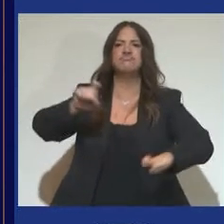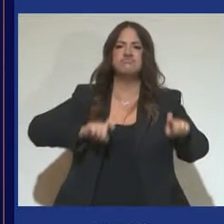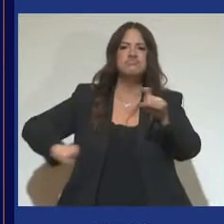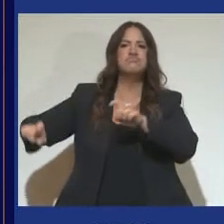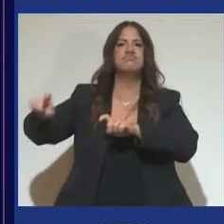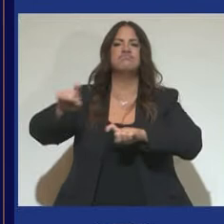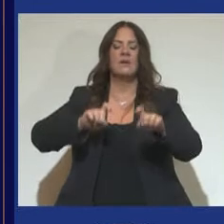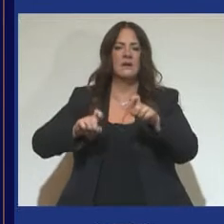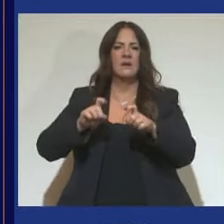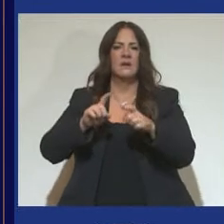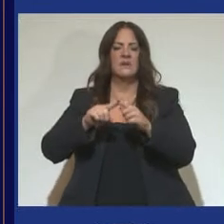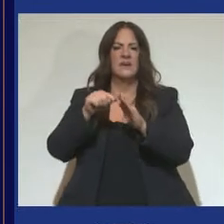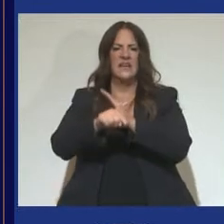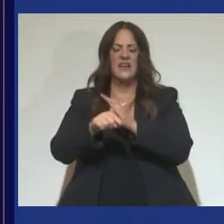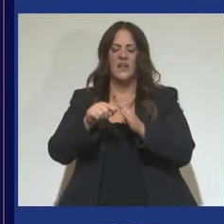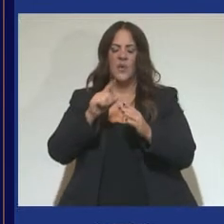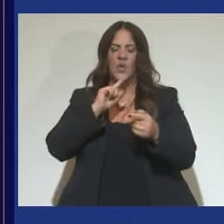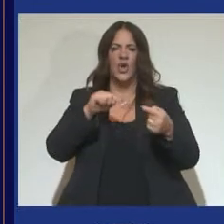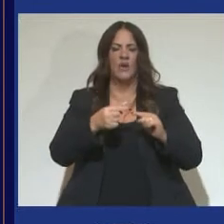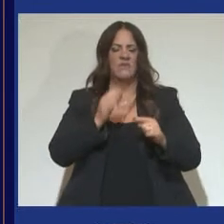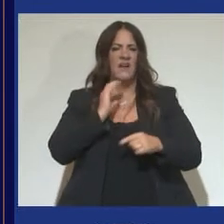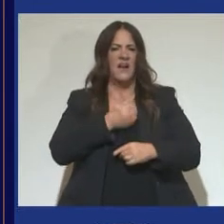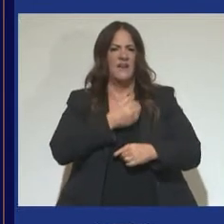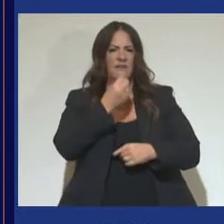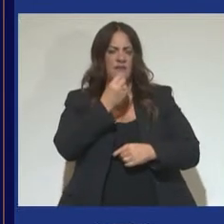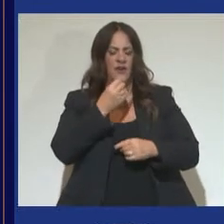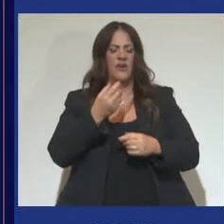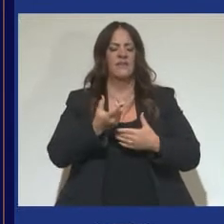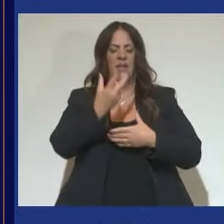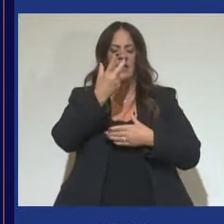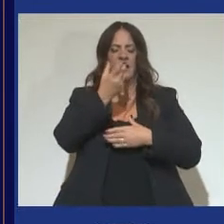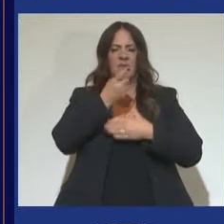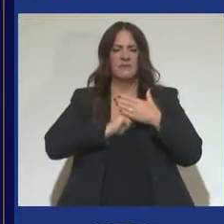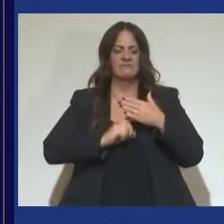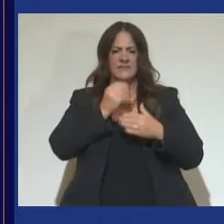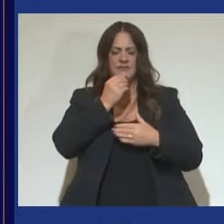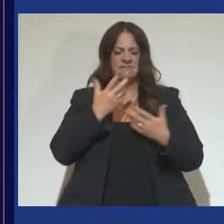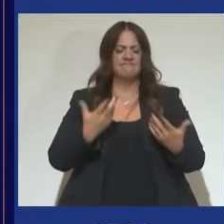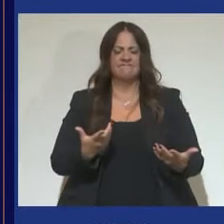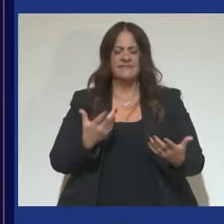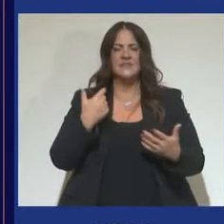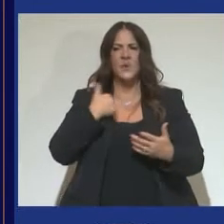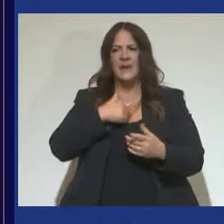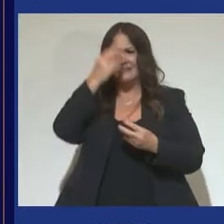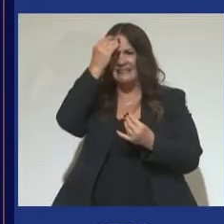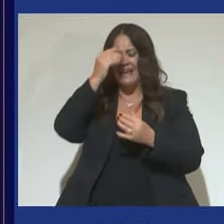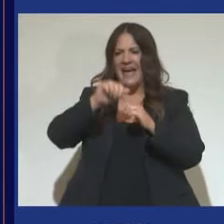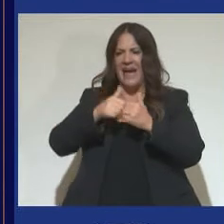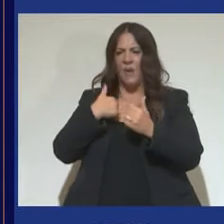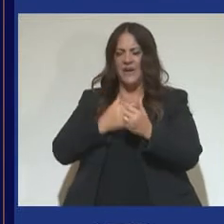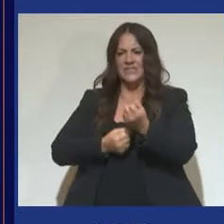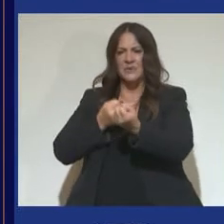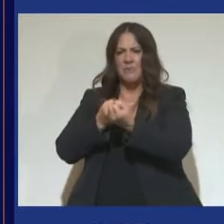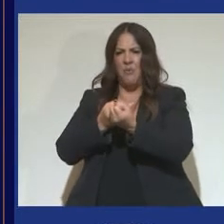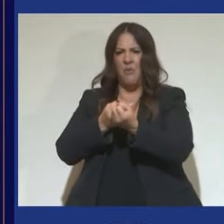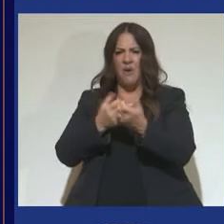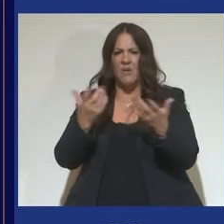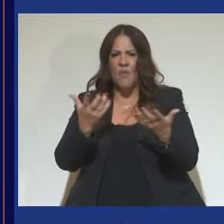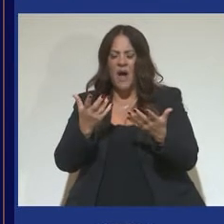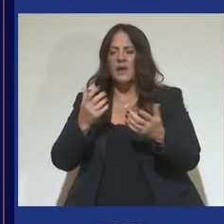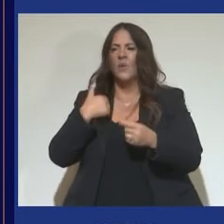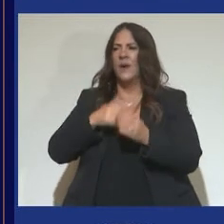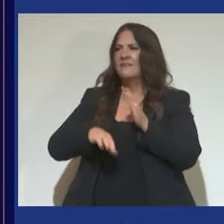queremos castigar a los descuidados y tenemos que hacer una transición cuidadosa para ayudar a apoyarlos